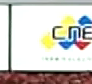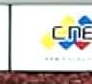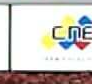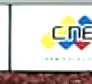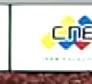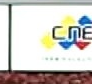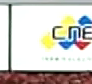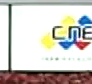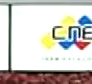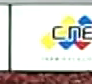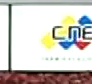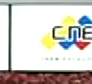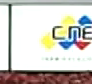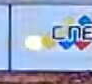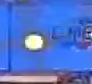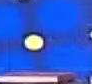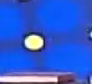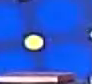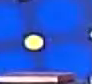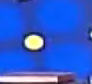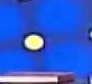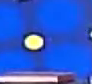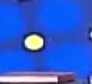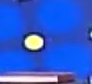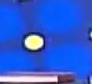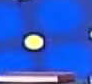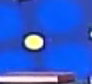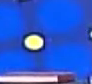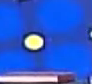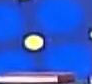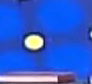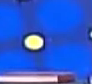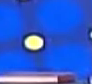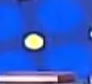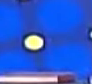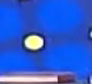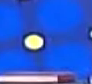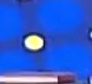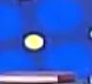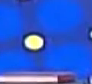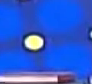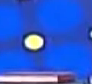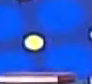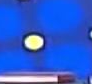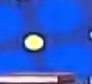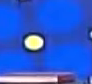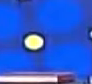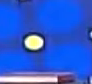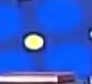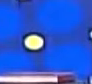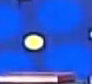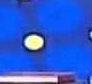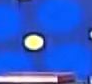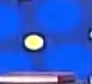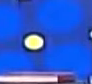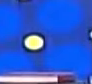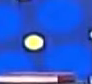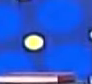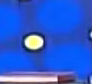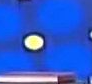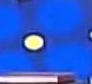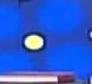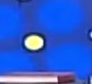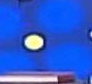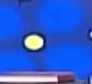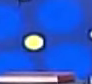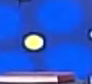entonces, votó el 29% del padrón electoral, que es bueno en un referéndum en cualquier país, 29% es